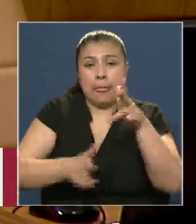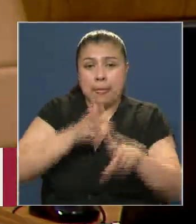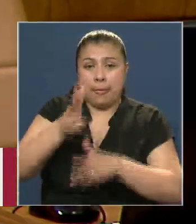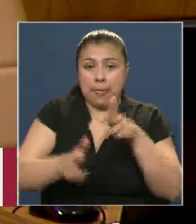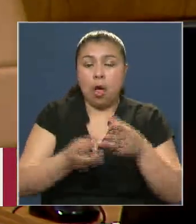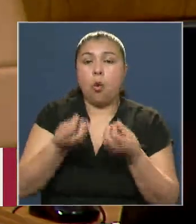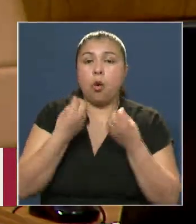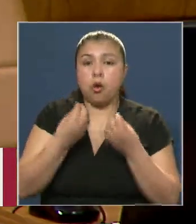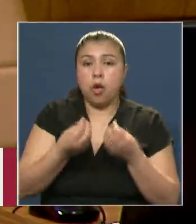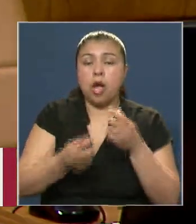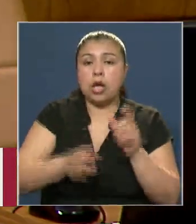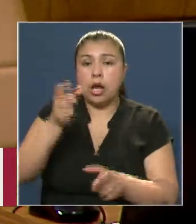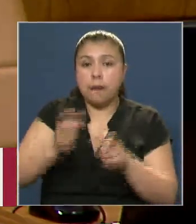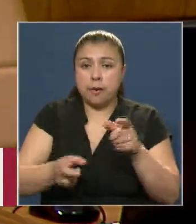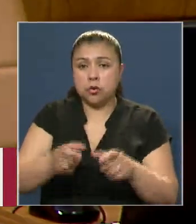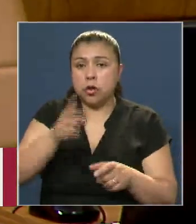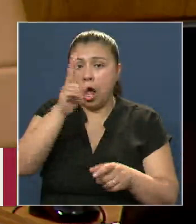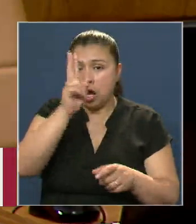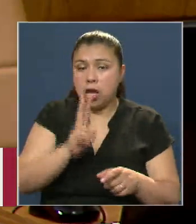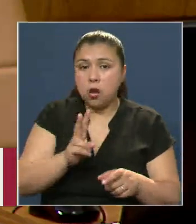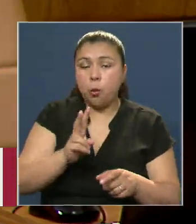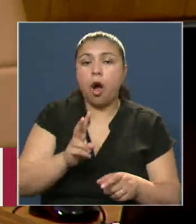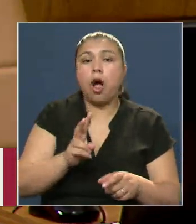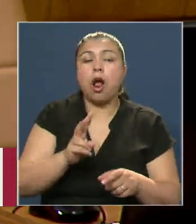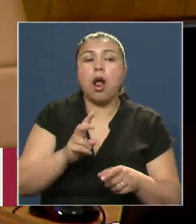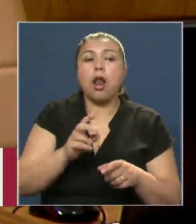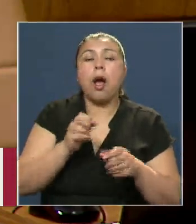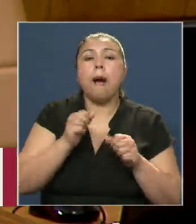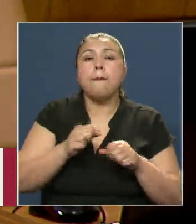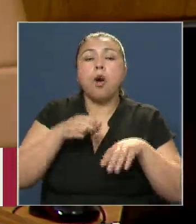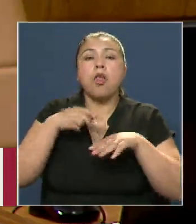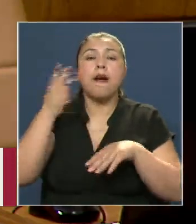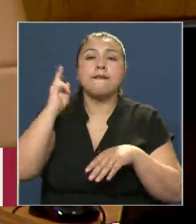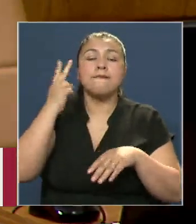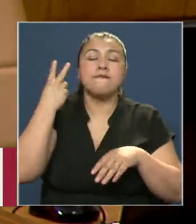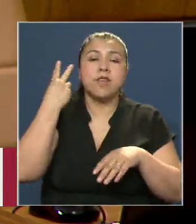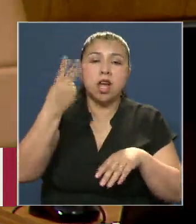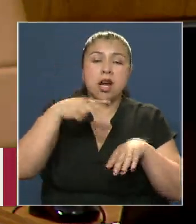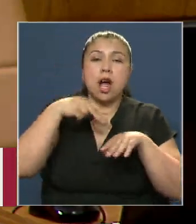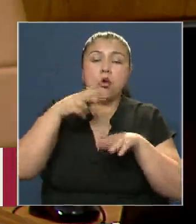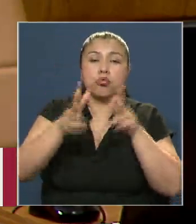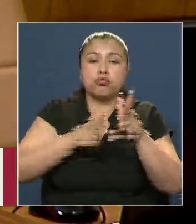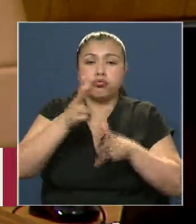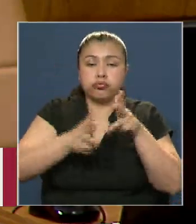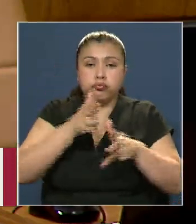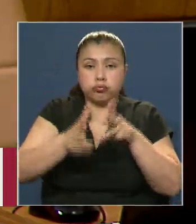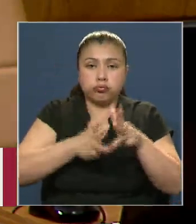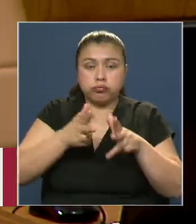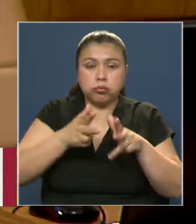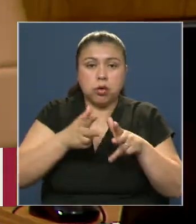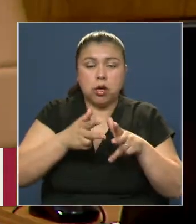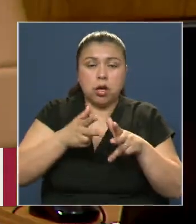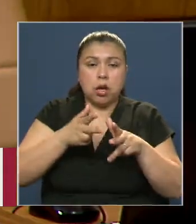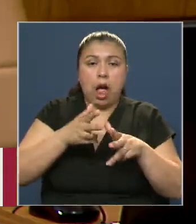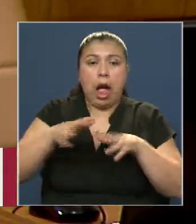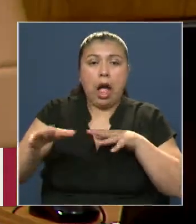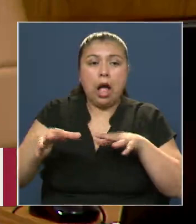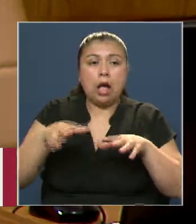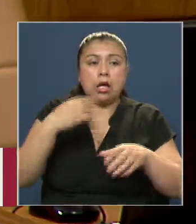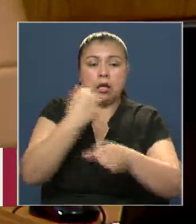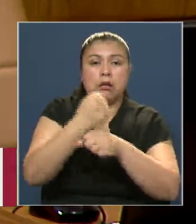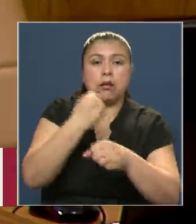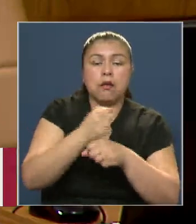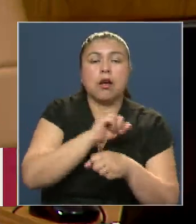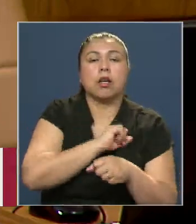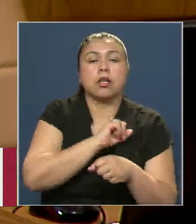tren, que la gente de Curicó pueda trasladarse, incluso para gente que realiza actividades laborales en Santiago.